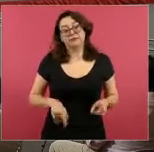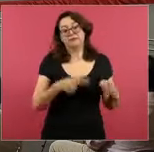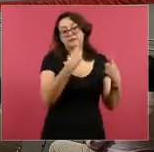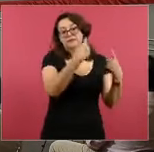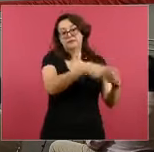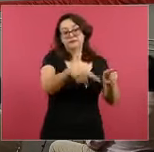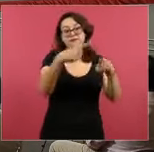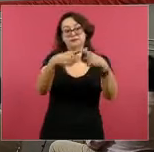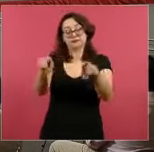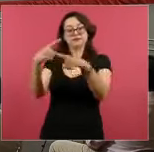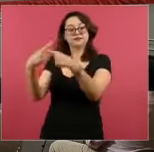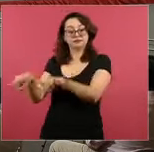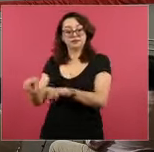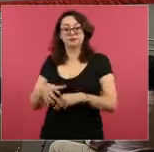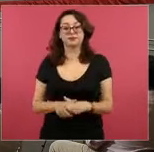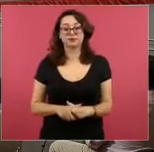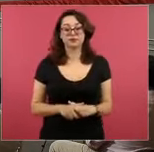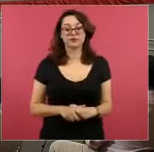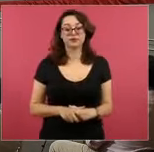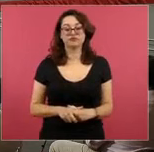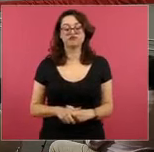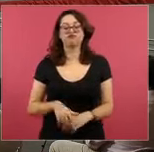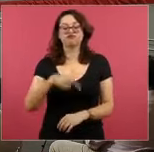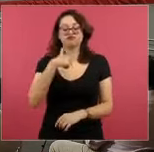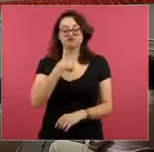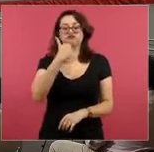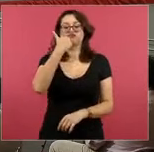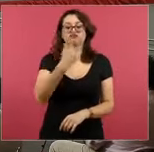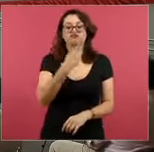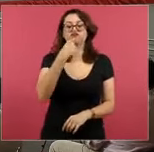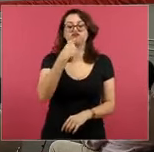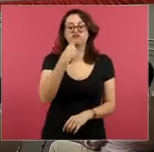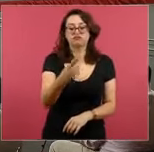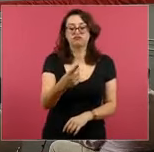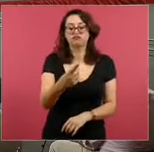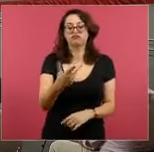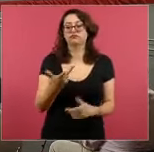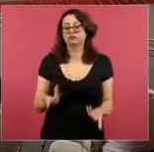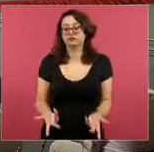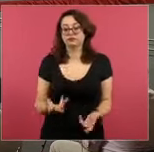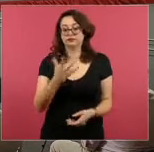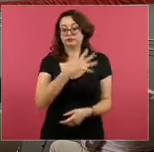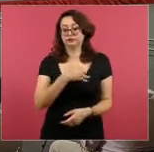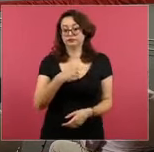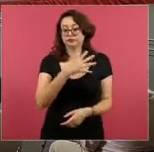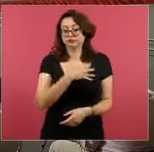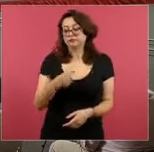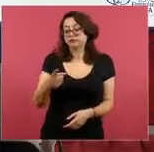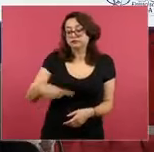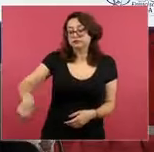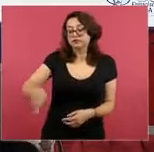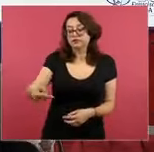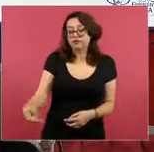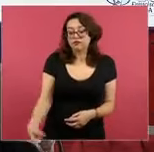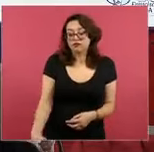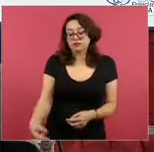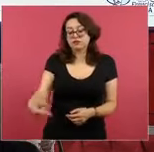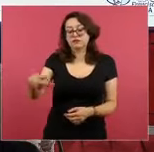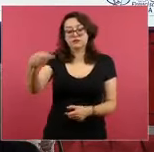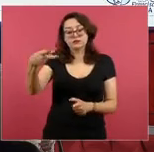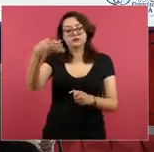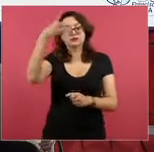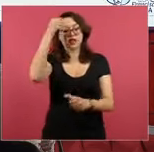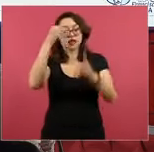queremos decirles, buscamos que sus hijos tengan conocimientos básicos para la vida, para su desarrollo y